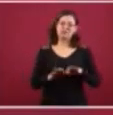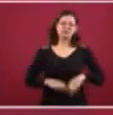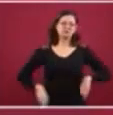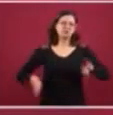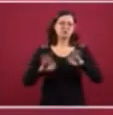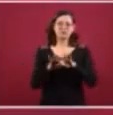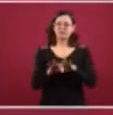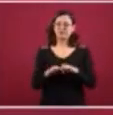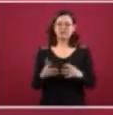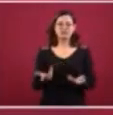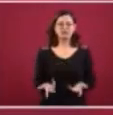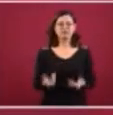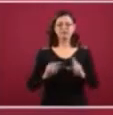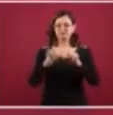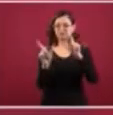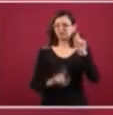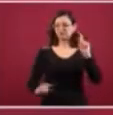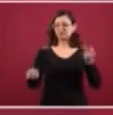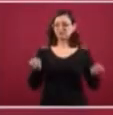importante. No se puede gobernar un país